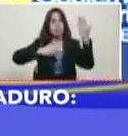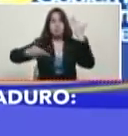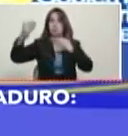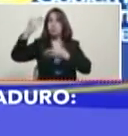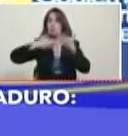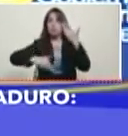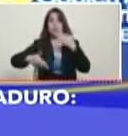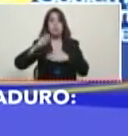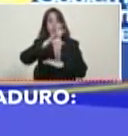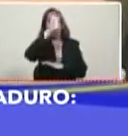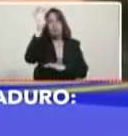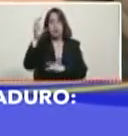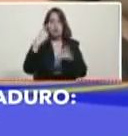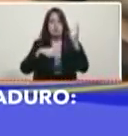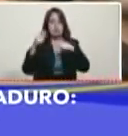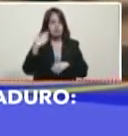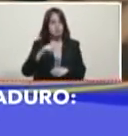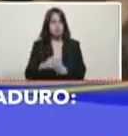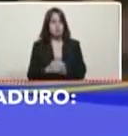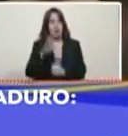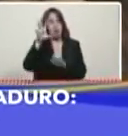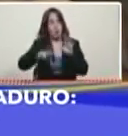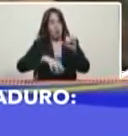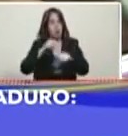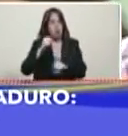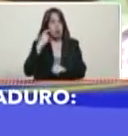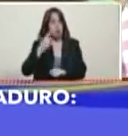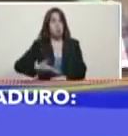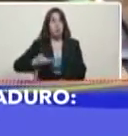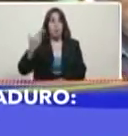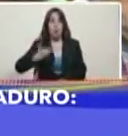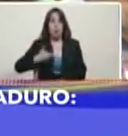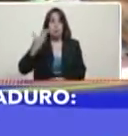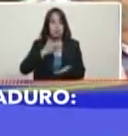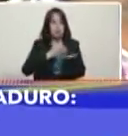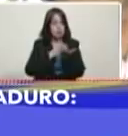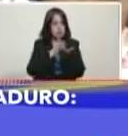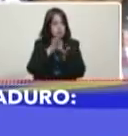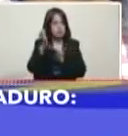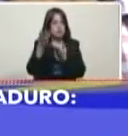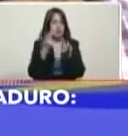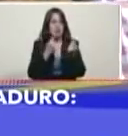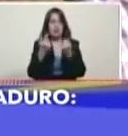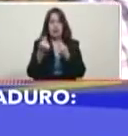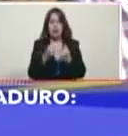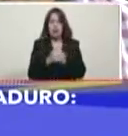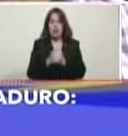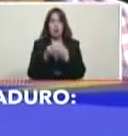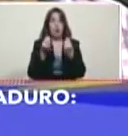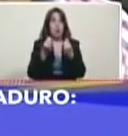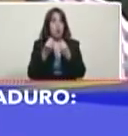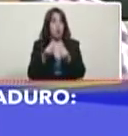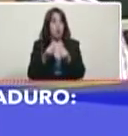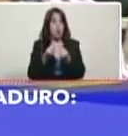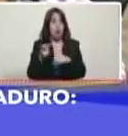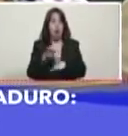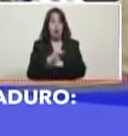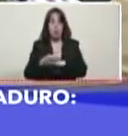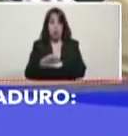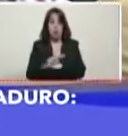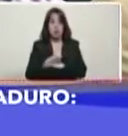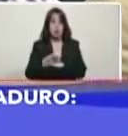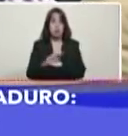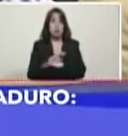importaciones. Esto es muy importante, tenemos que canalizarlo, como lo hemos hecho, a través de las gobernaciones